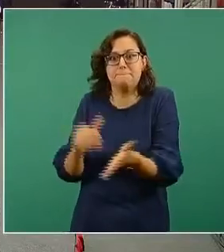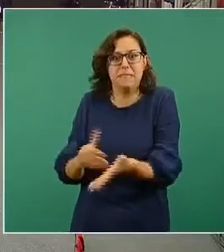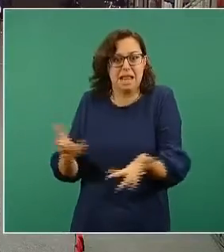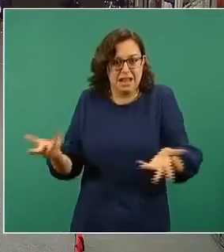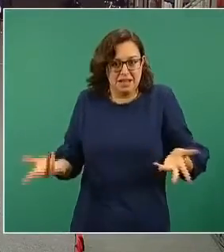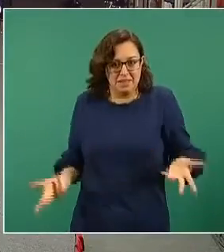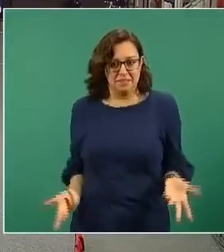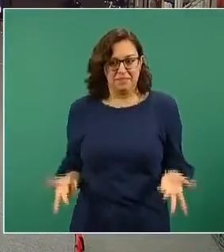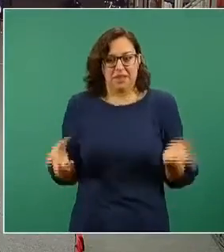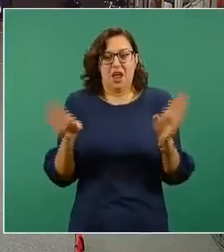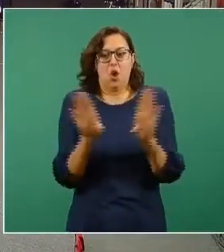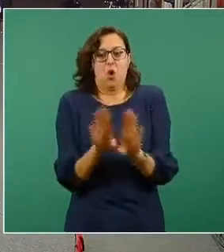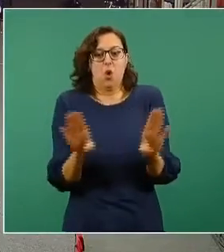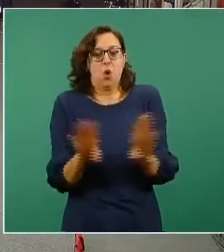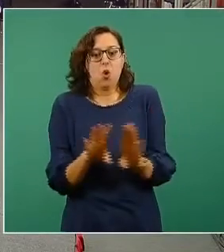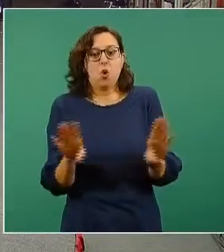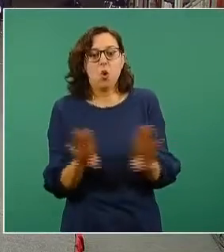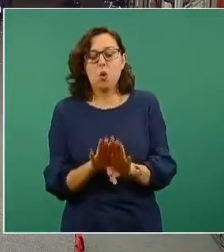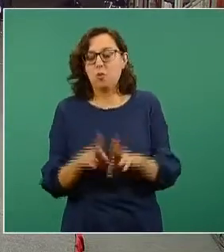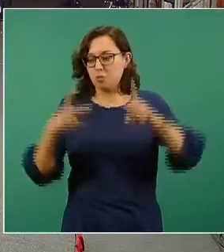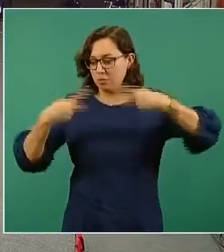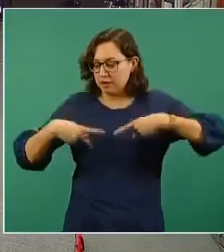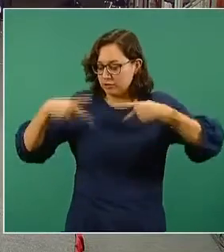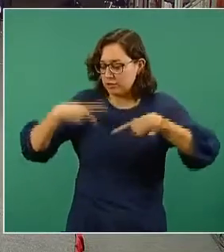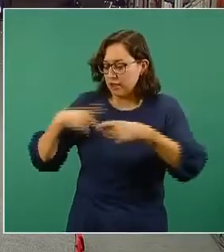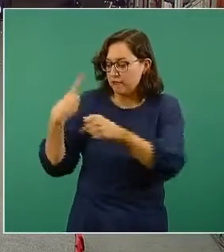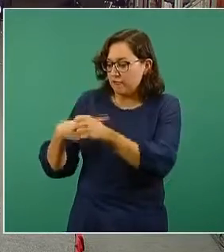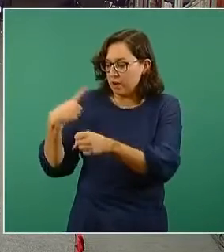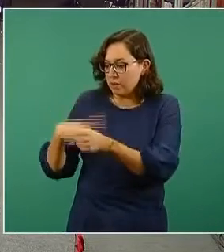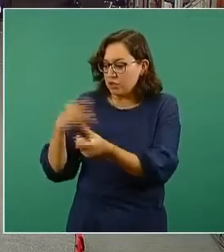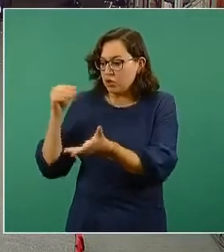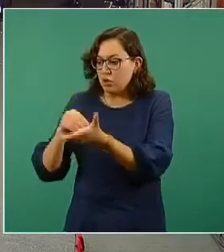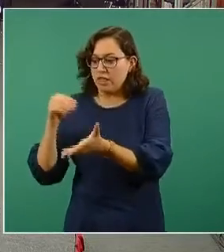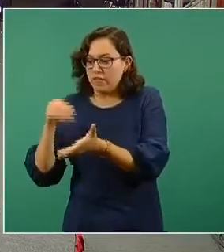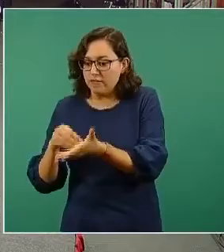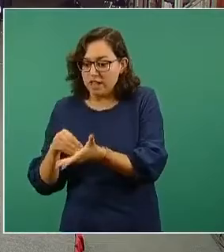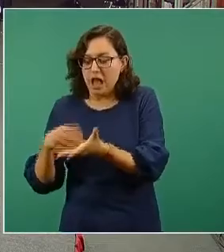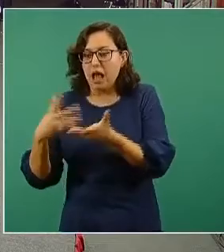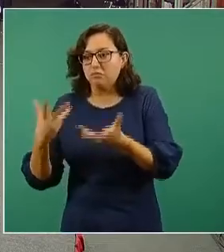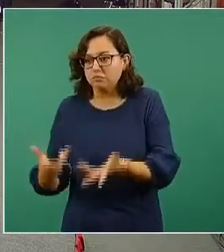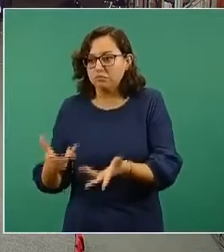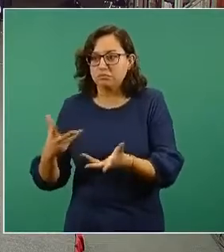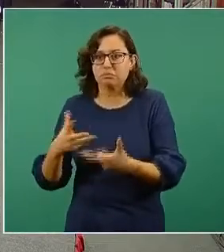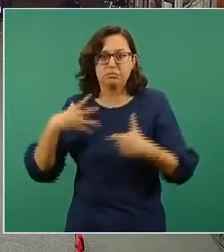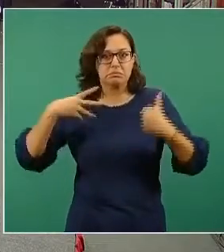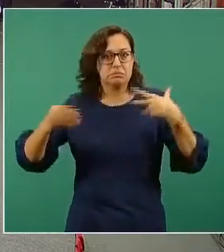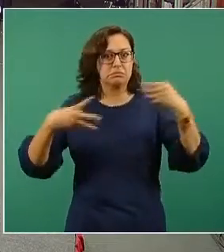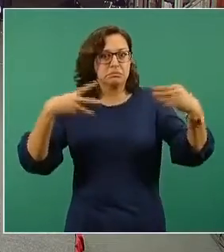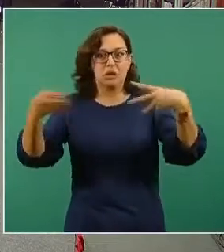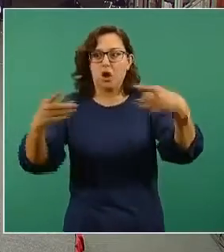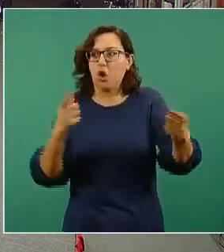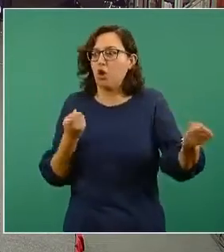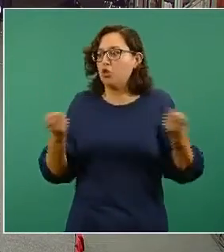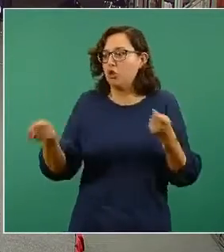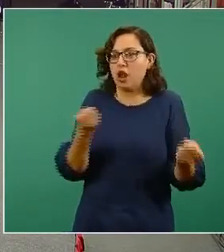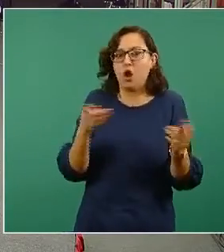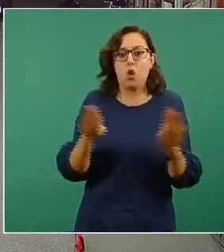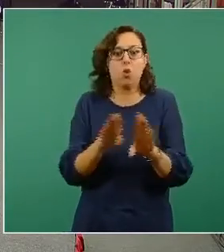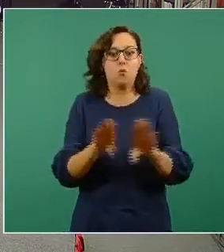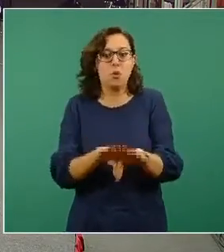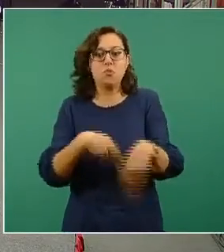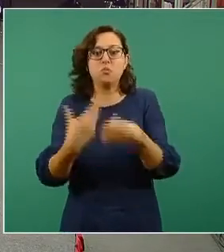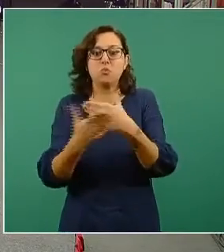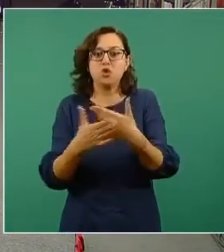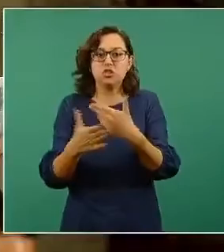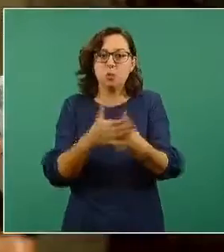cómo va este juego entre el número de infectados y el avance de la epidemia, de tal manera que la tercera ola no